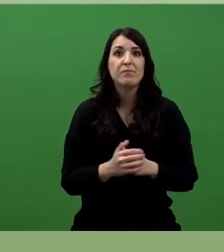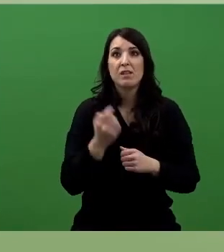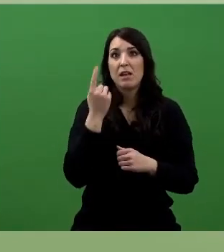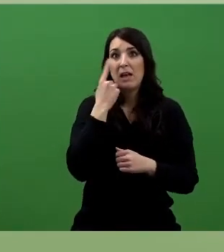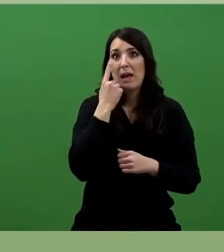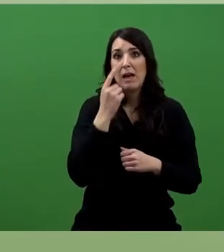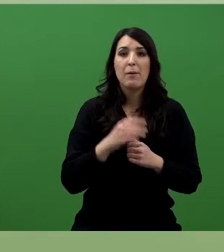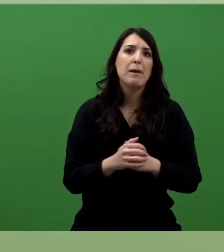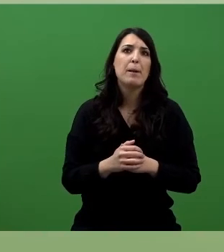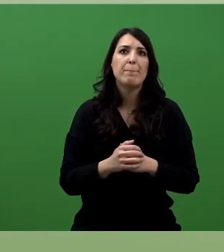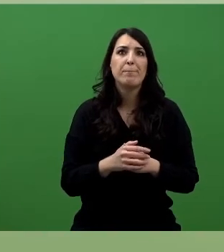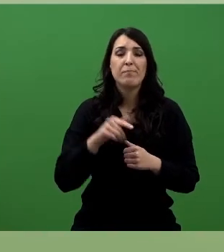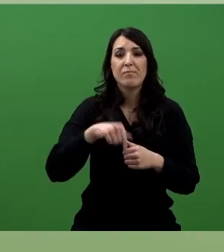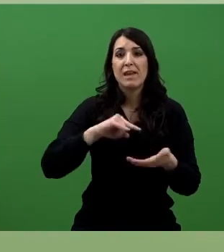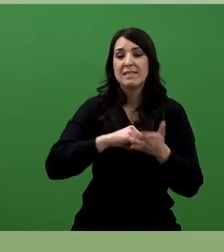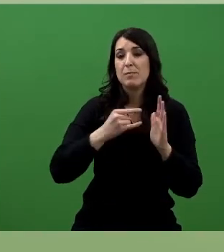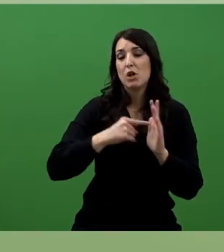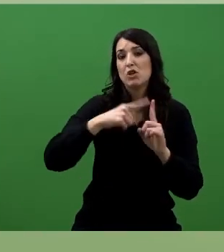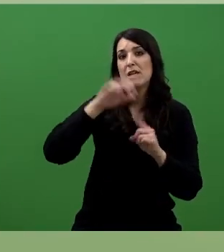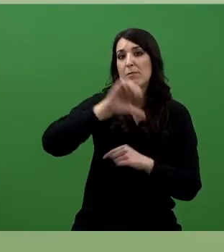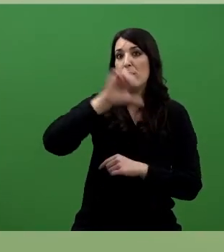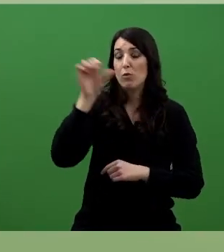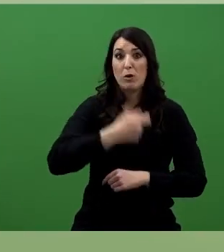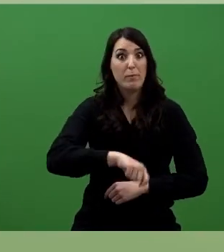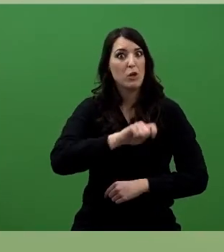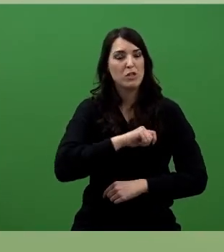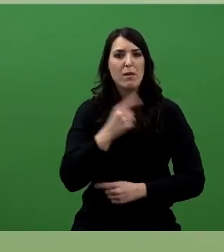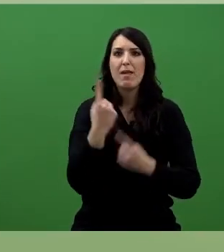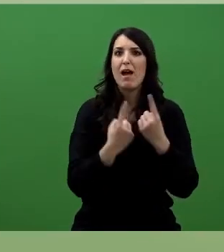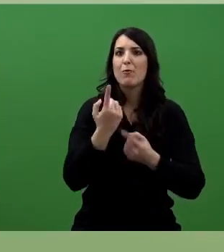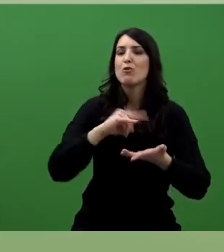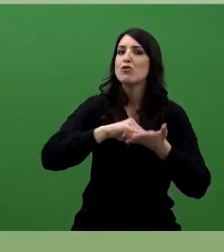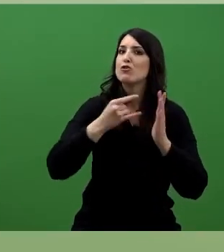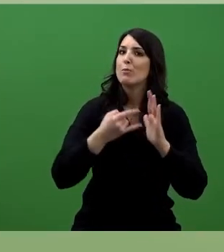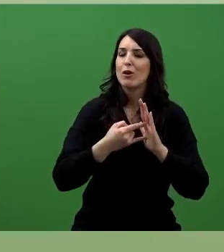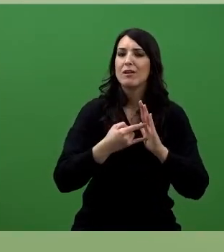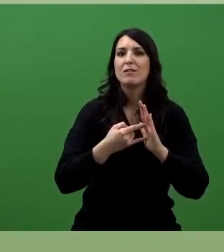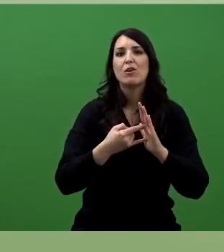he hablado de Solvardi, que es un proyecto a nivel europeo, pero a nivel español también hay algunos proyectos que tienen